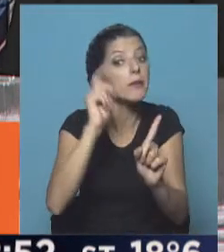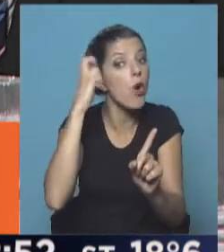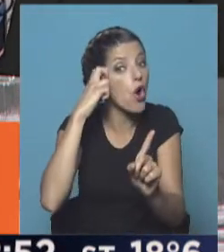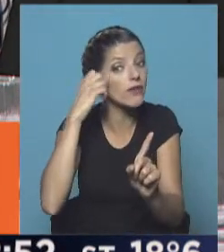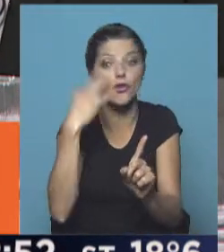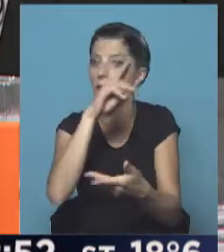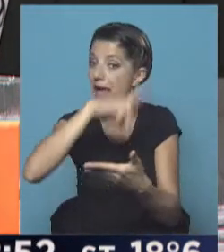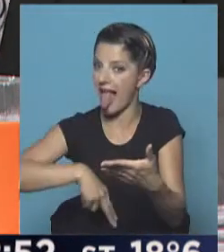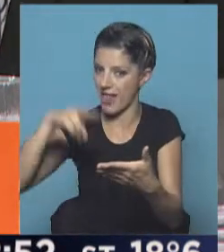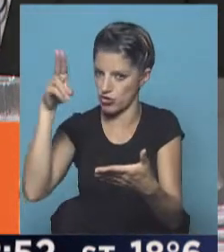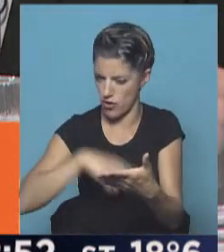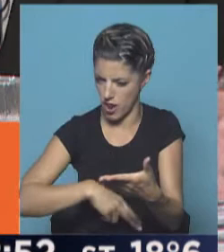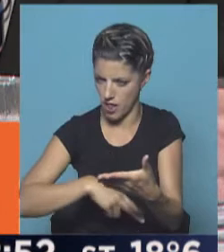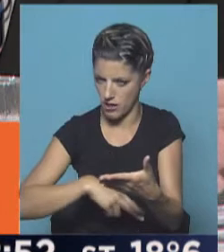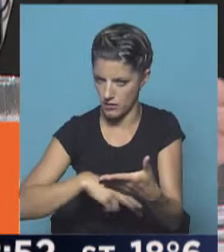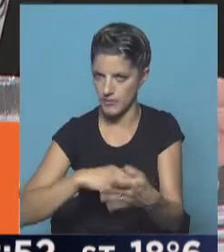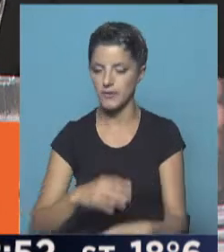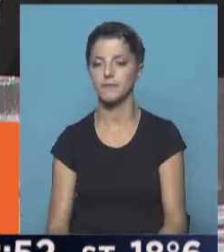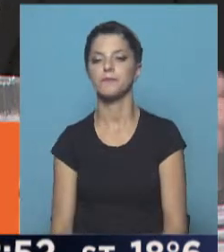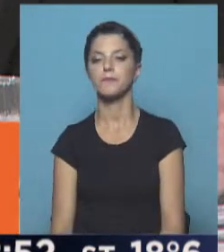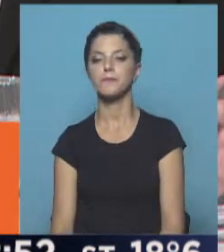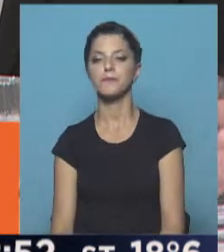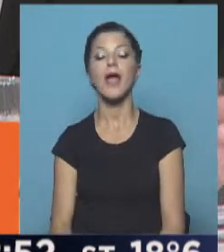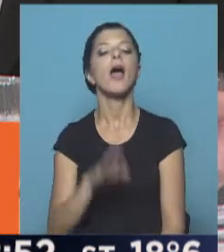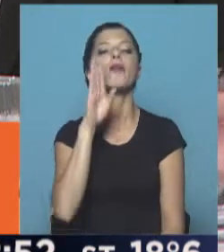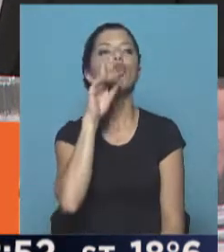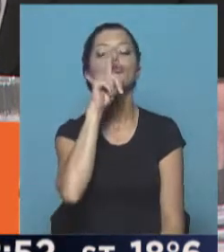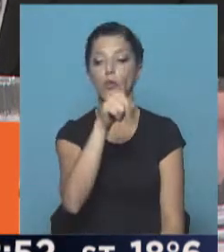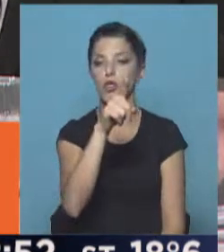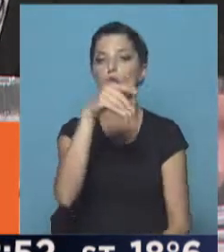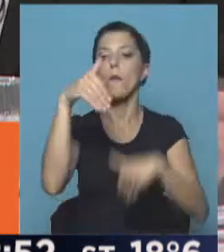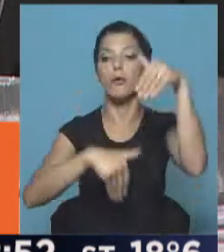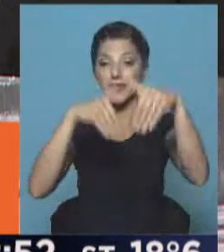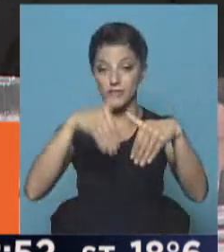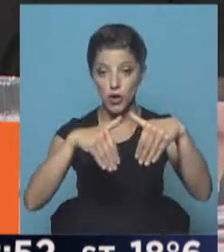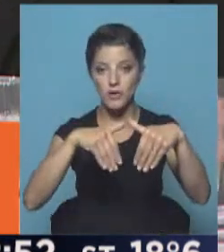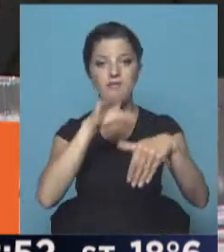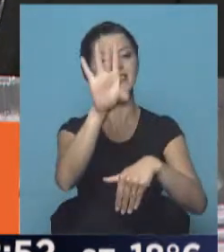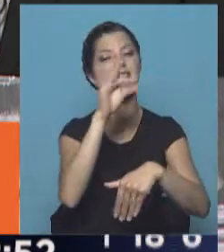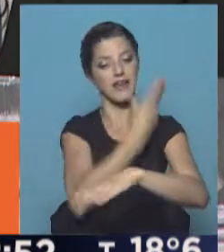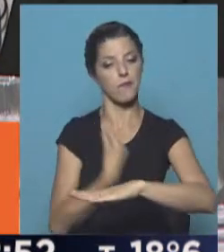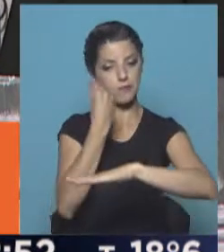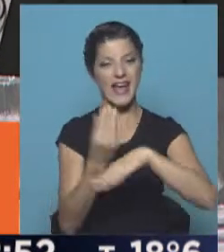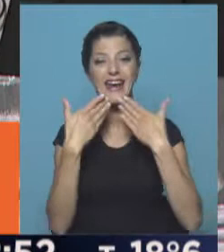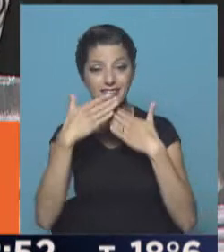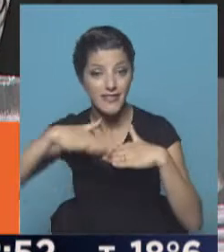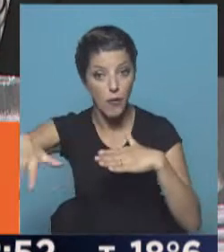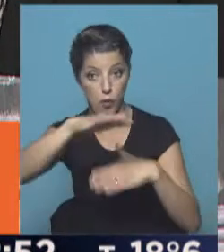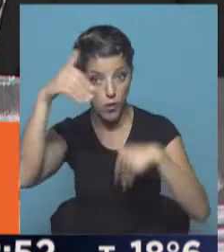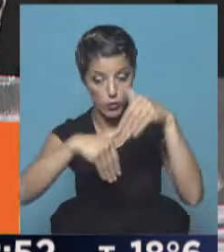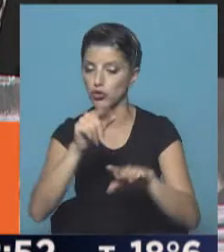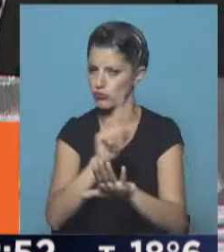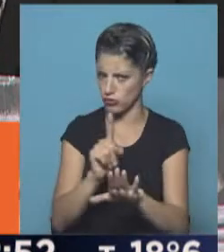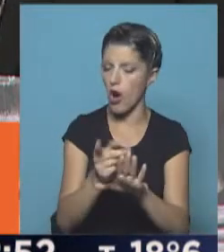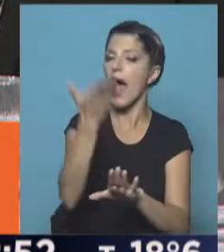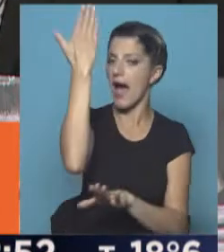hecho, hay en los Estados Unidos las elecciones no se definen por el voto popular. En 2000, Al Gore sacó muchos más